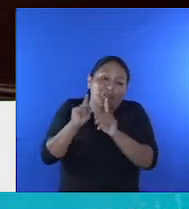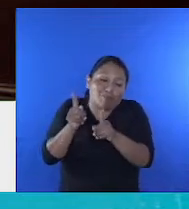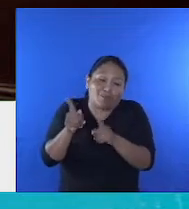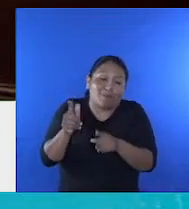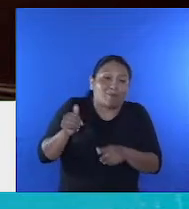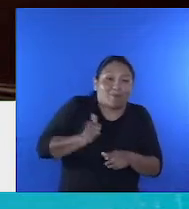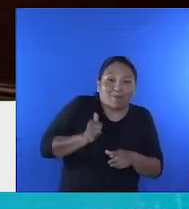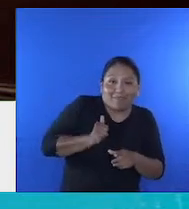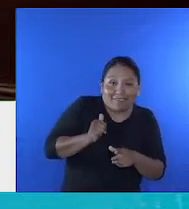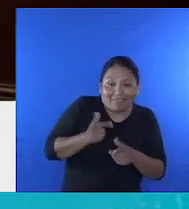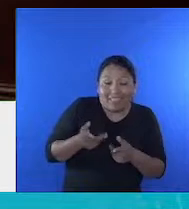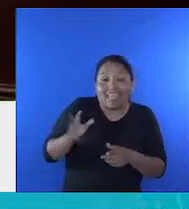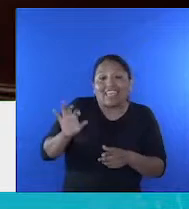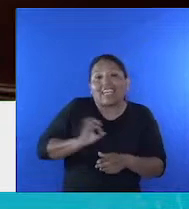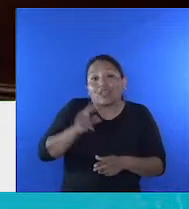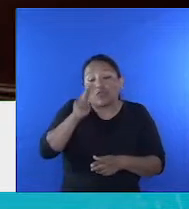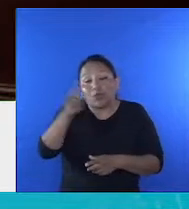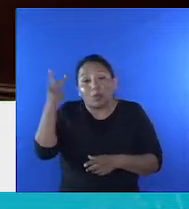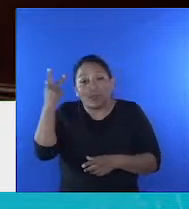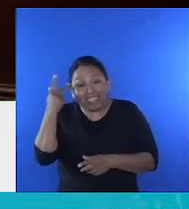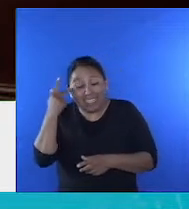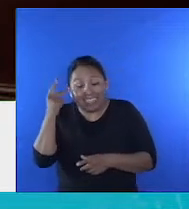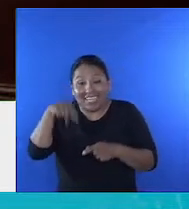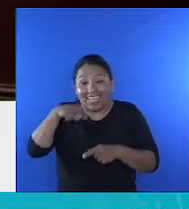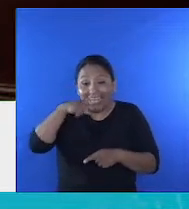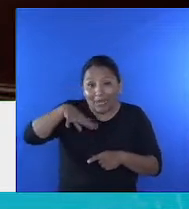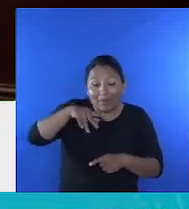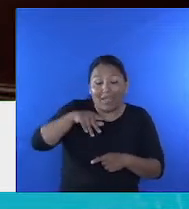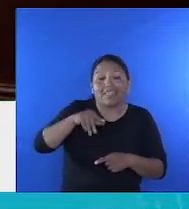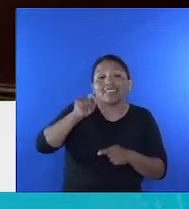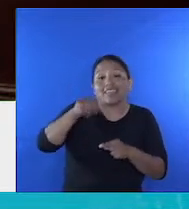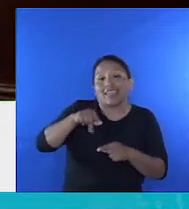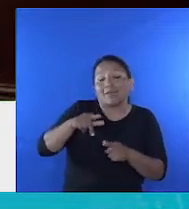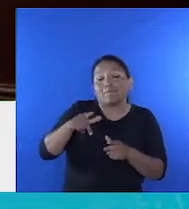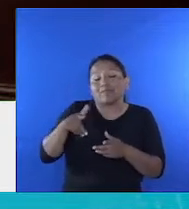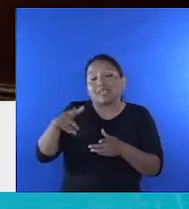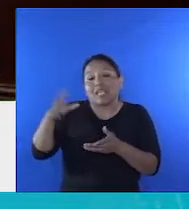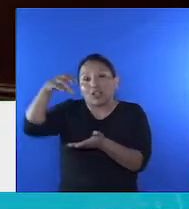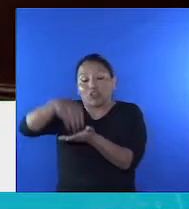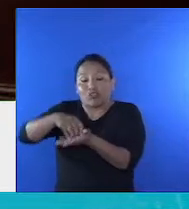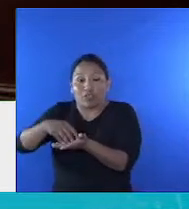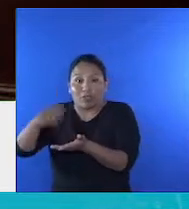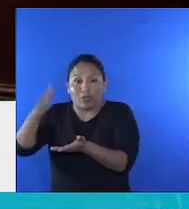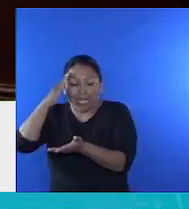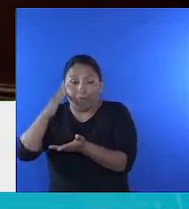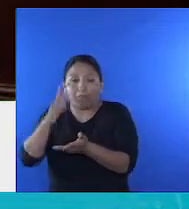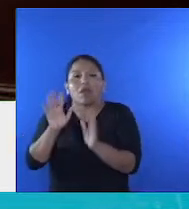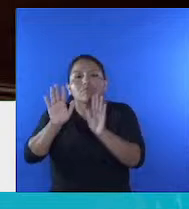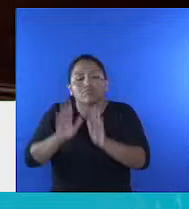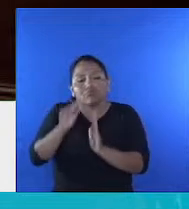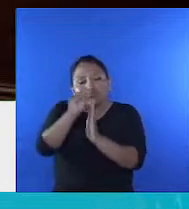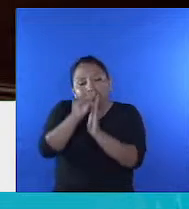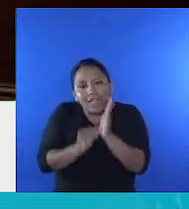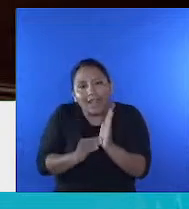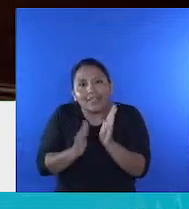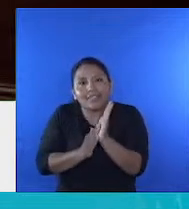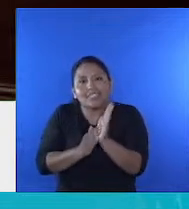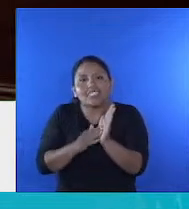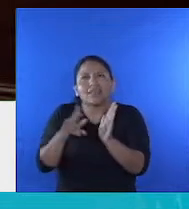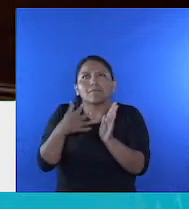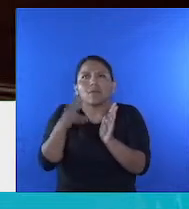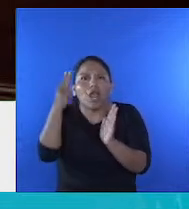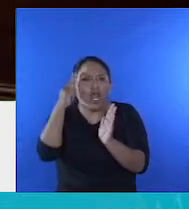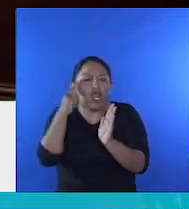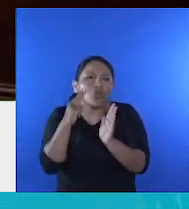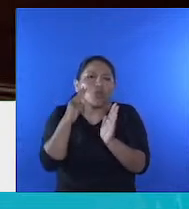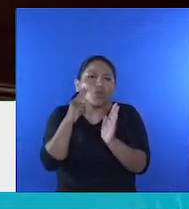en Malvinas. En el 2018, el CECIM de La Plata y la Comisión Provincial por la Memoria armaron una lista y hasta ese momento eran